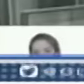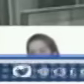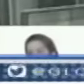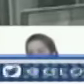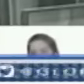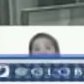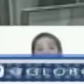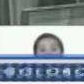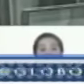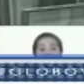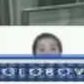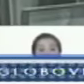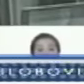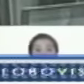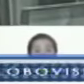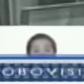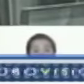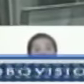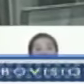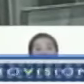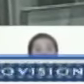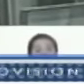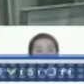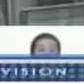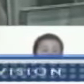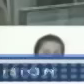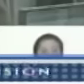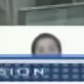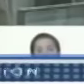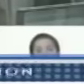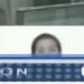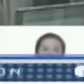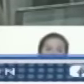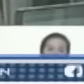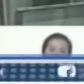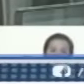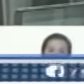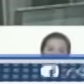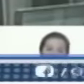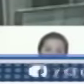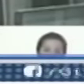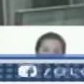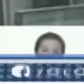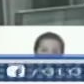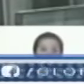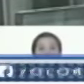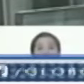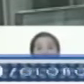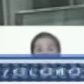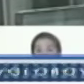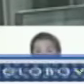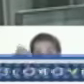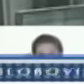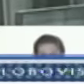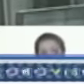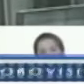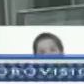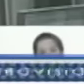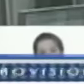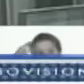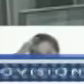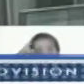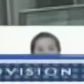Tenemos 933 familias afectadas. Tenemos afectaciones en el casco central de Puerto Cabello, en el casco